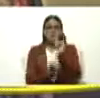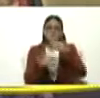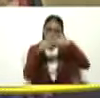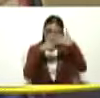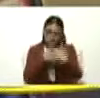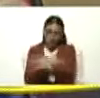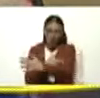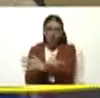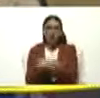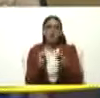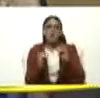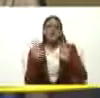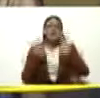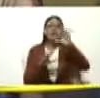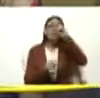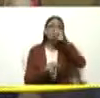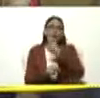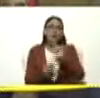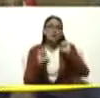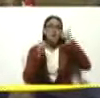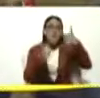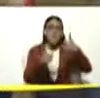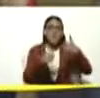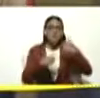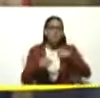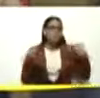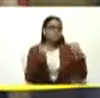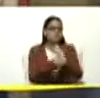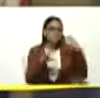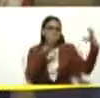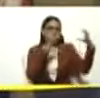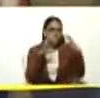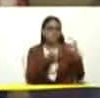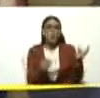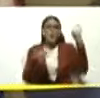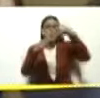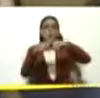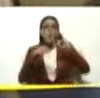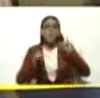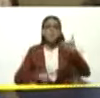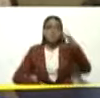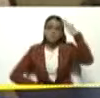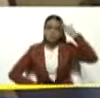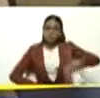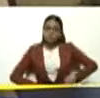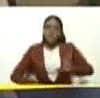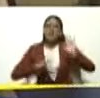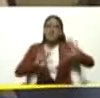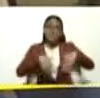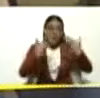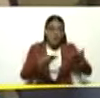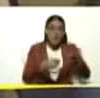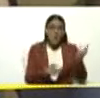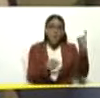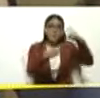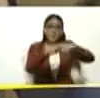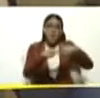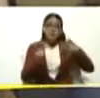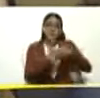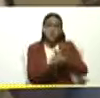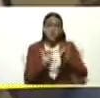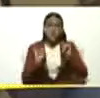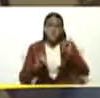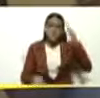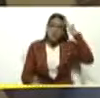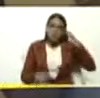15 años en esa 15 época. Años, sí. Y después se sumó a los ejércitos. Sí. Y luego de allí, que salió de aquella batalla,